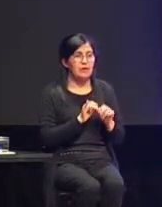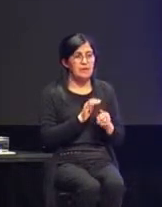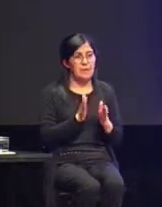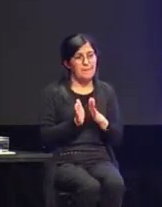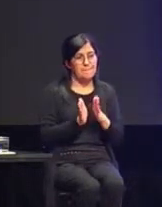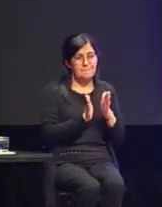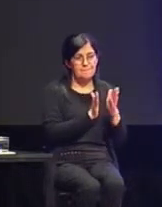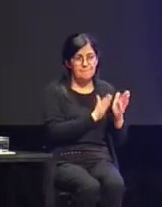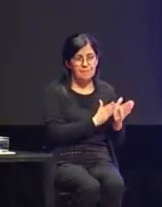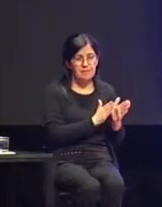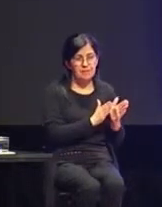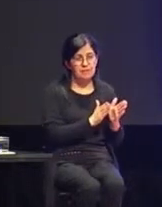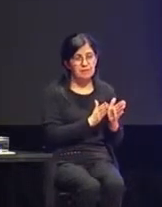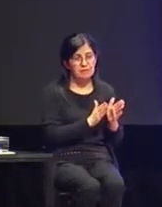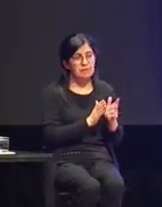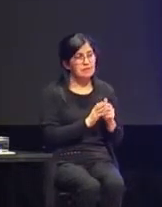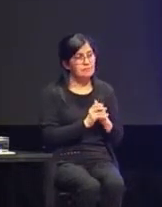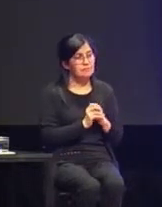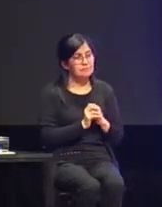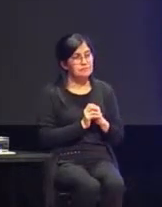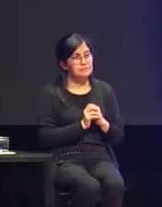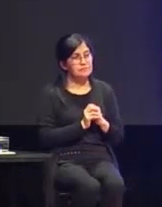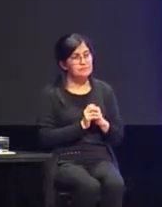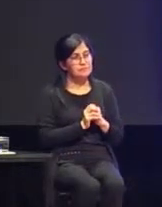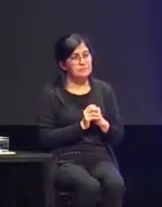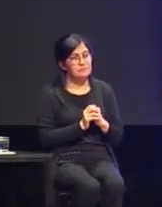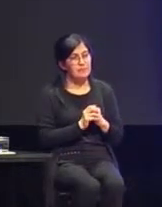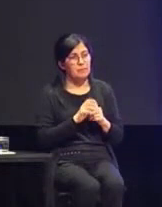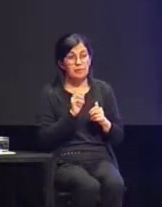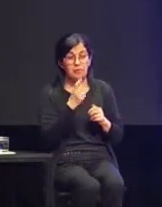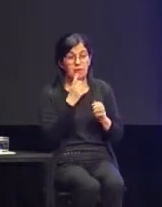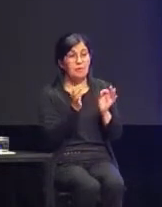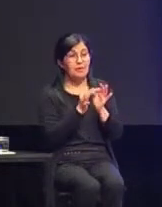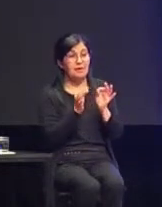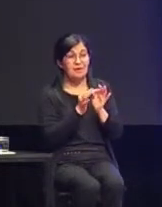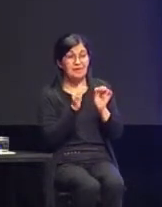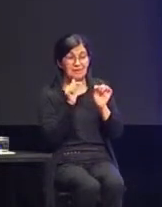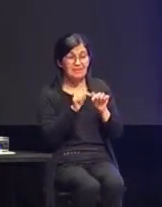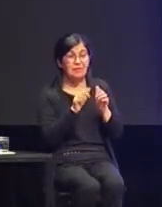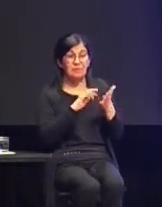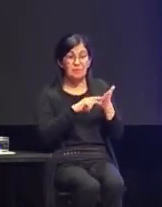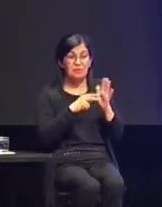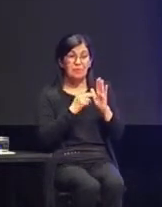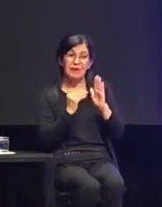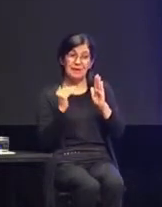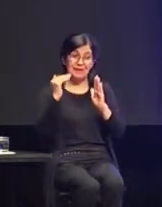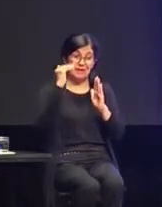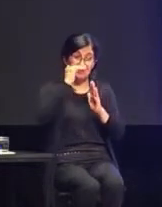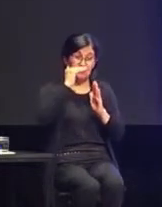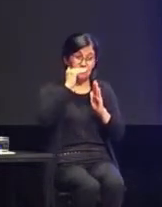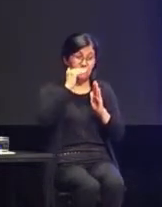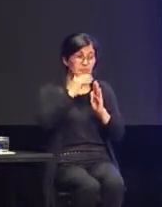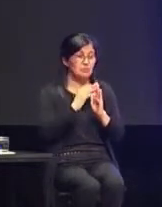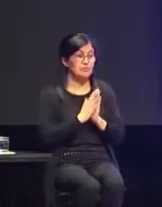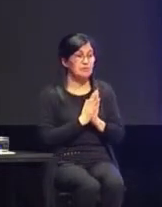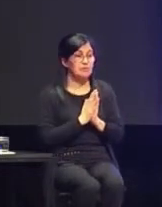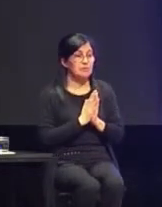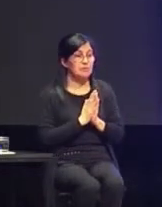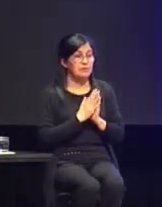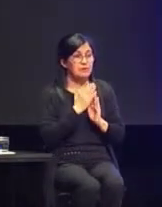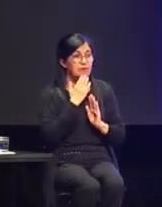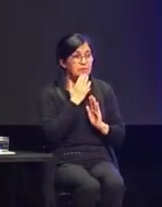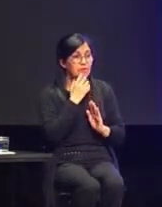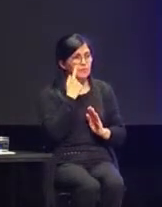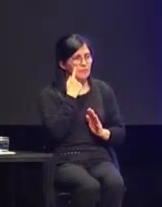eso, pero quiero ir, uno, la tasa es alta, dos, quiero ir específicamente al gráfico que está en